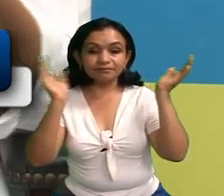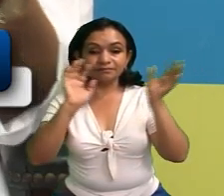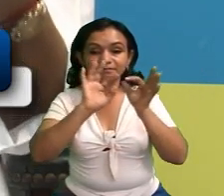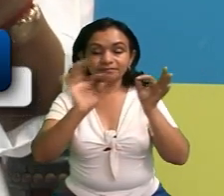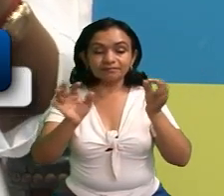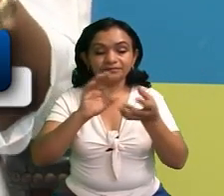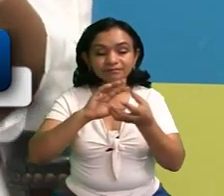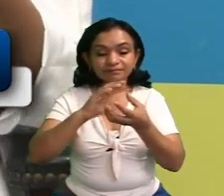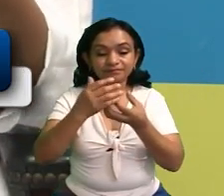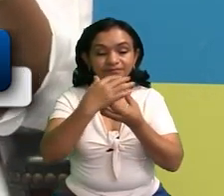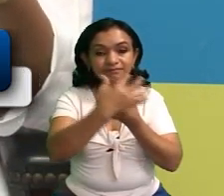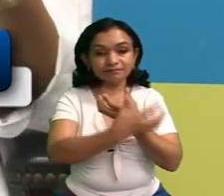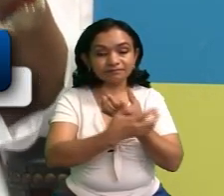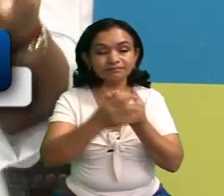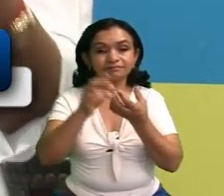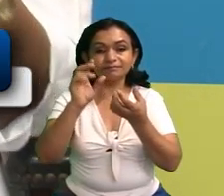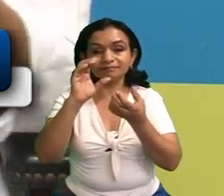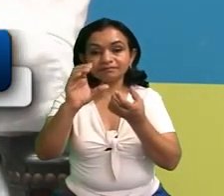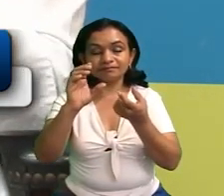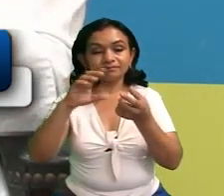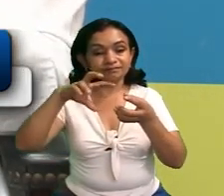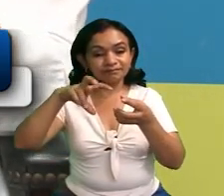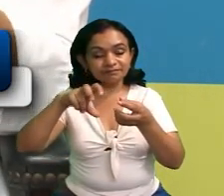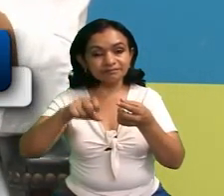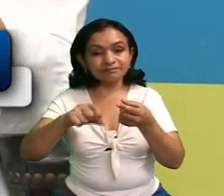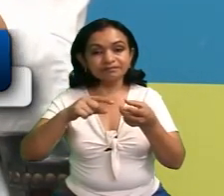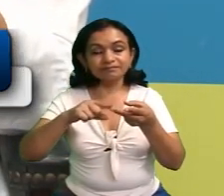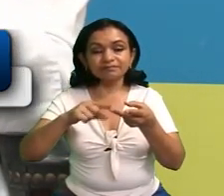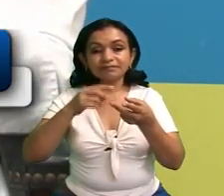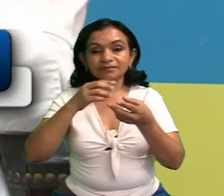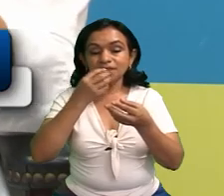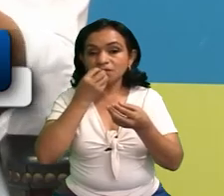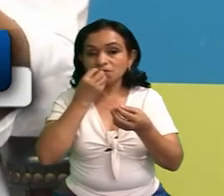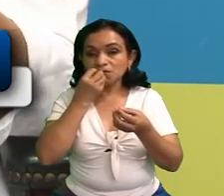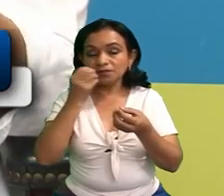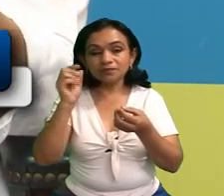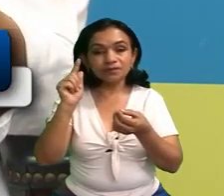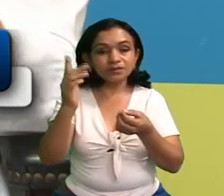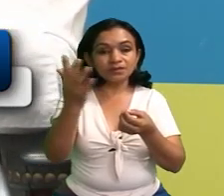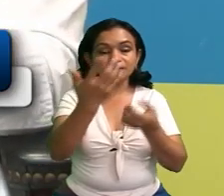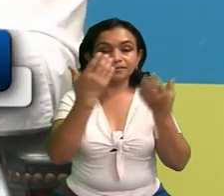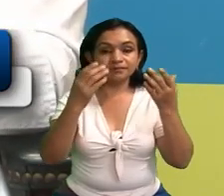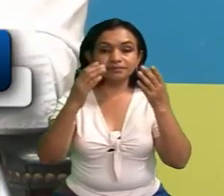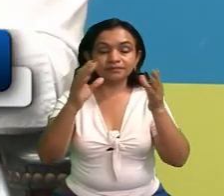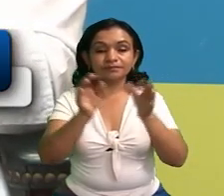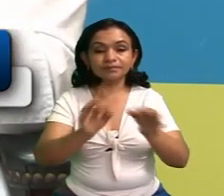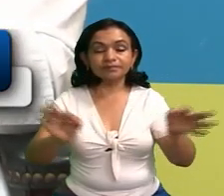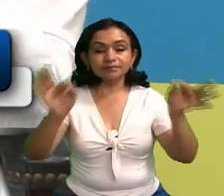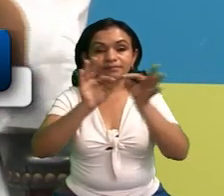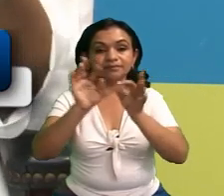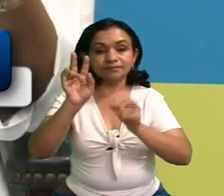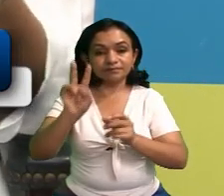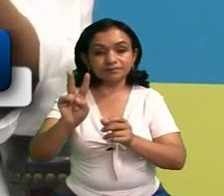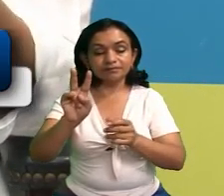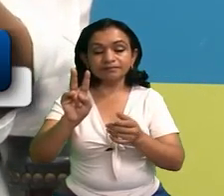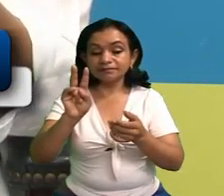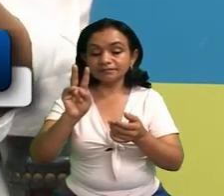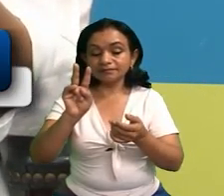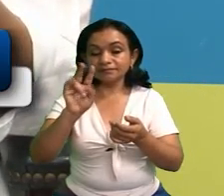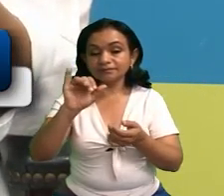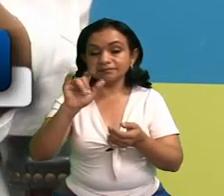la mandarina, que es rica en vitamina C, la naranja, los jocotes, todos ese tipo de productos que son ricos en vitamina C, y si nosotros